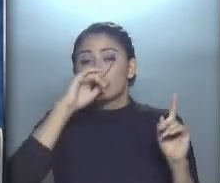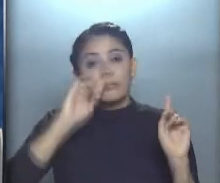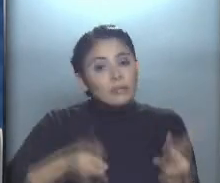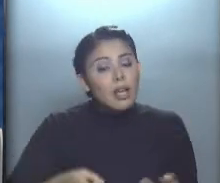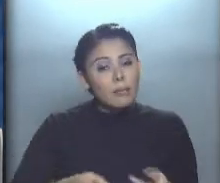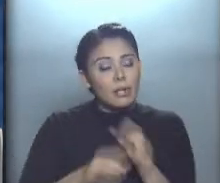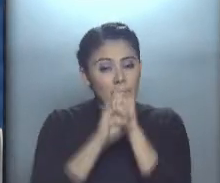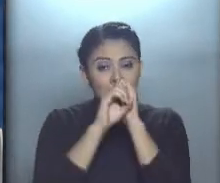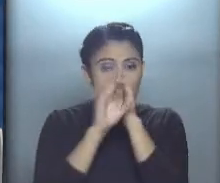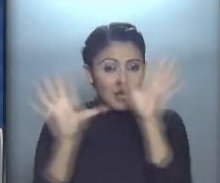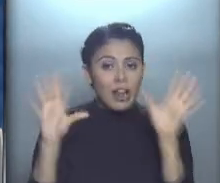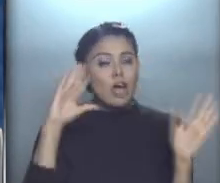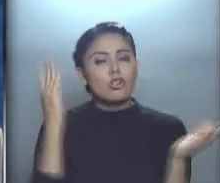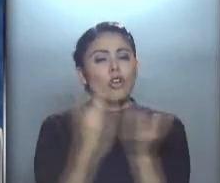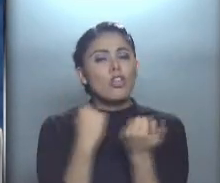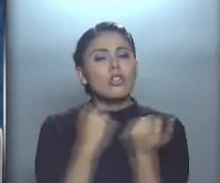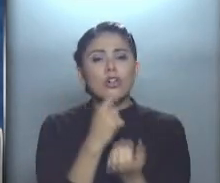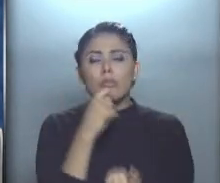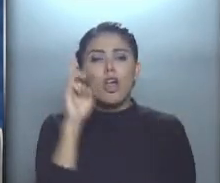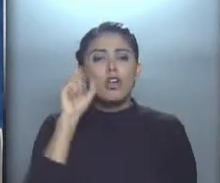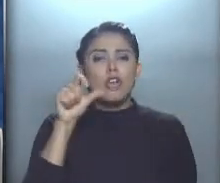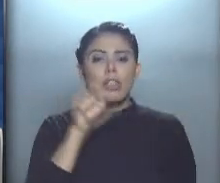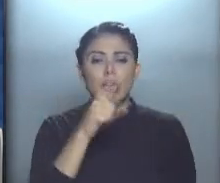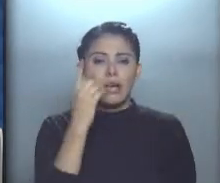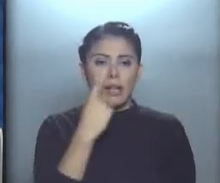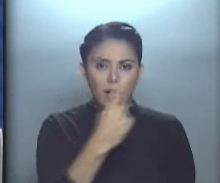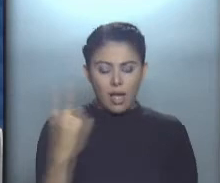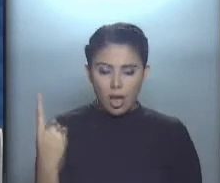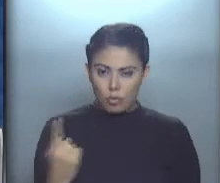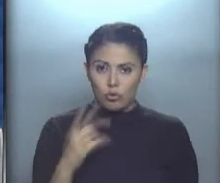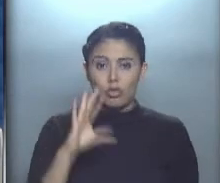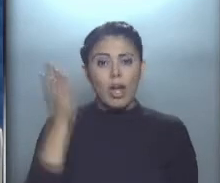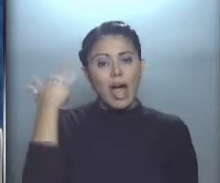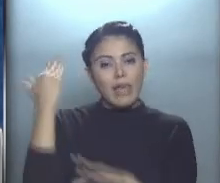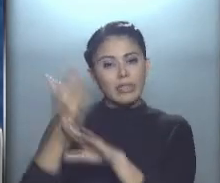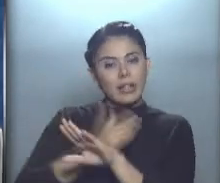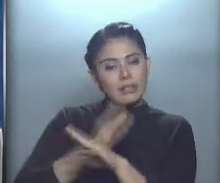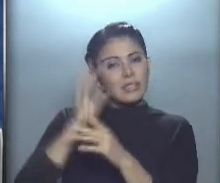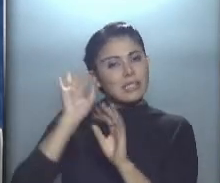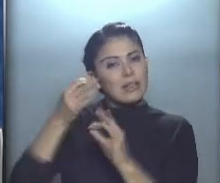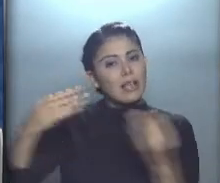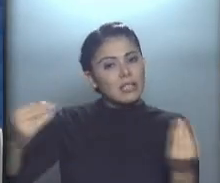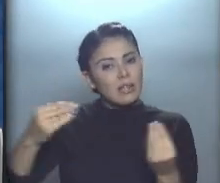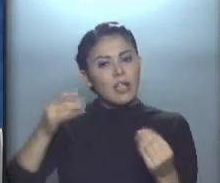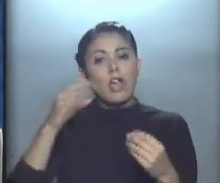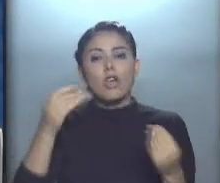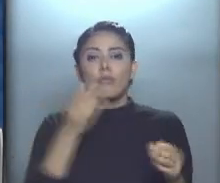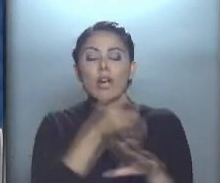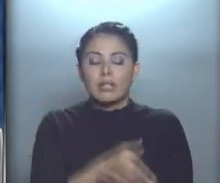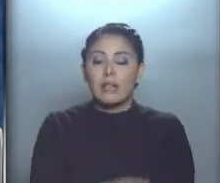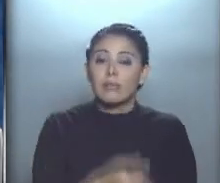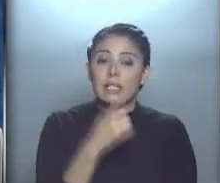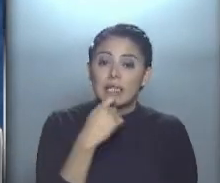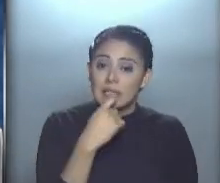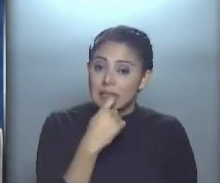clara evaluación respecto al rol que le compete a cada uno, su formación previa y los mecanismos de percepción de ingresos. Porque si no,